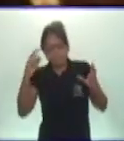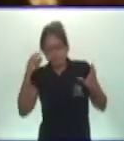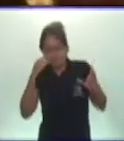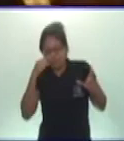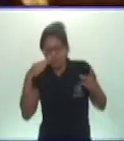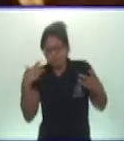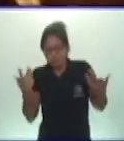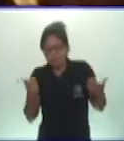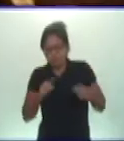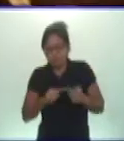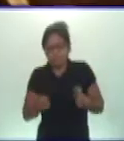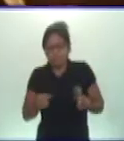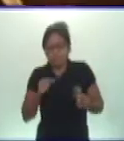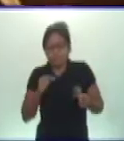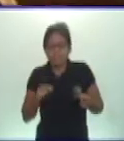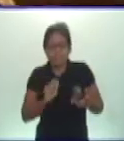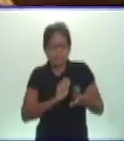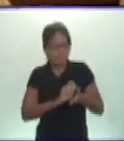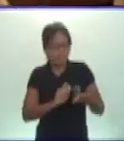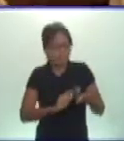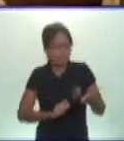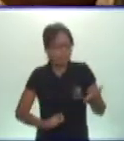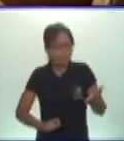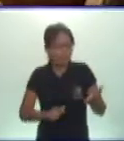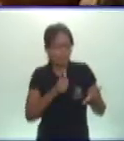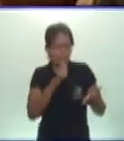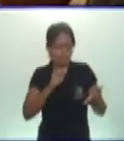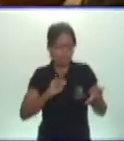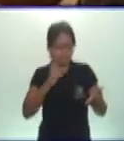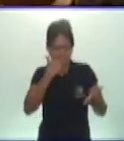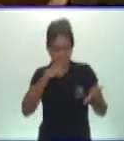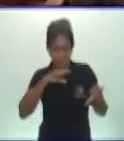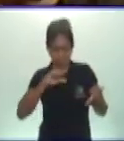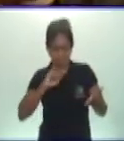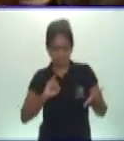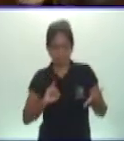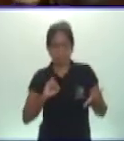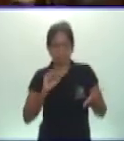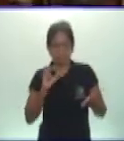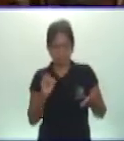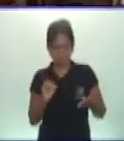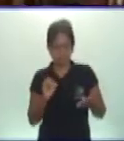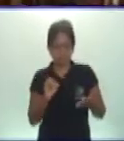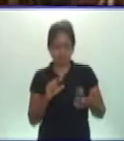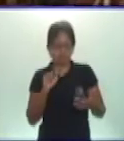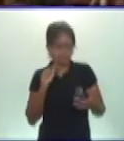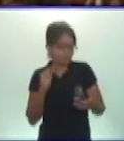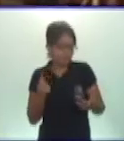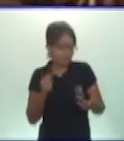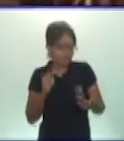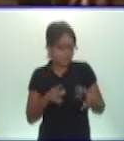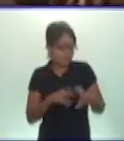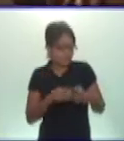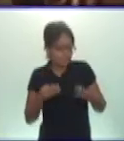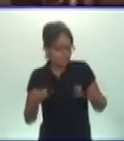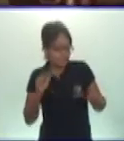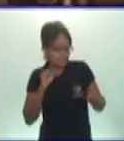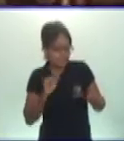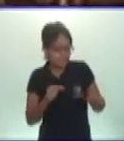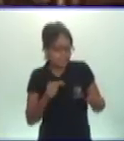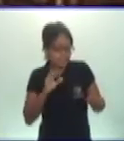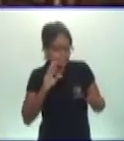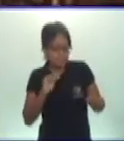de navegación la idea de que esta tierra, que él llamó la más hermosa, era parte de un continente.